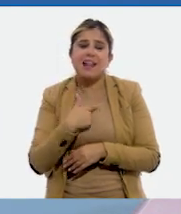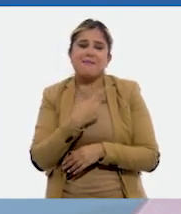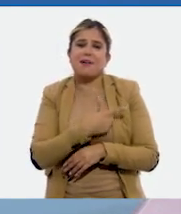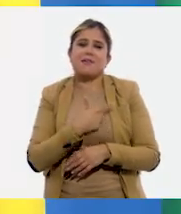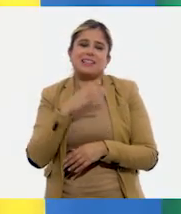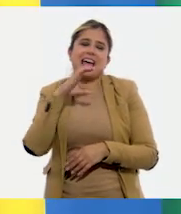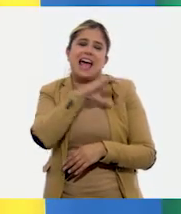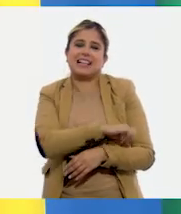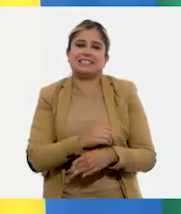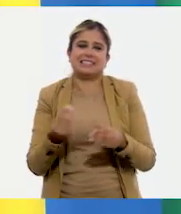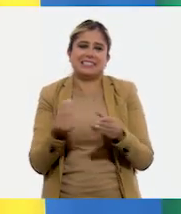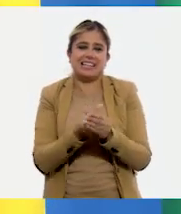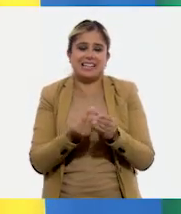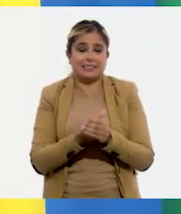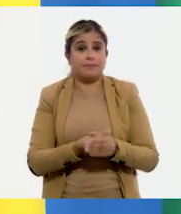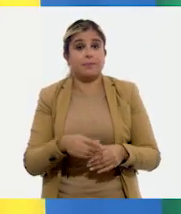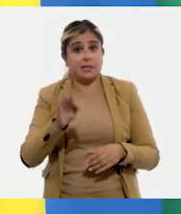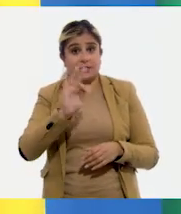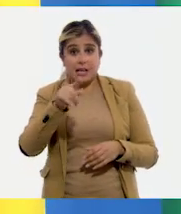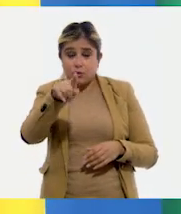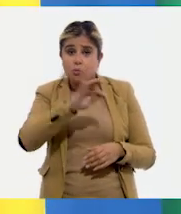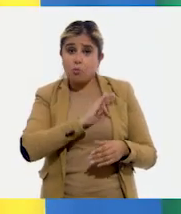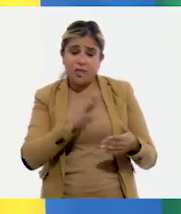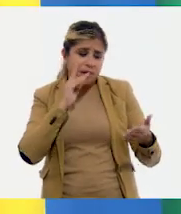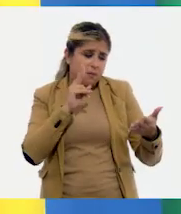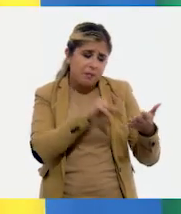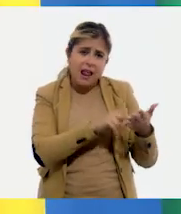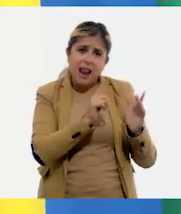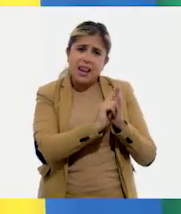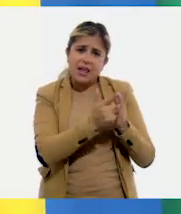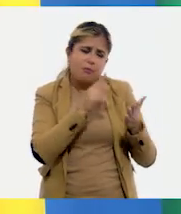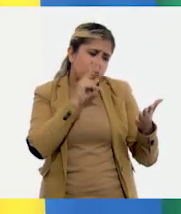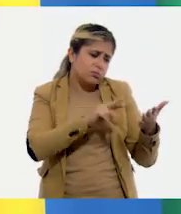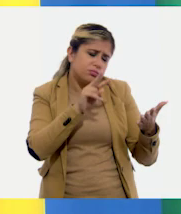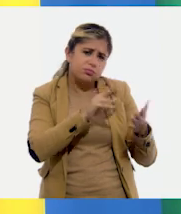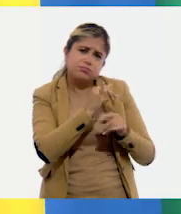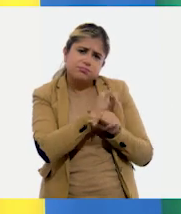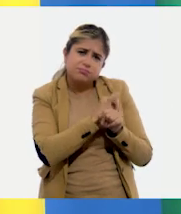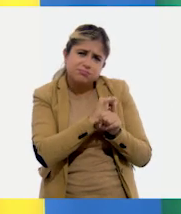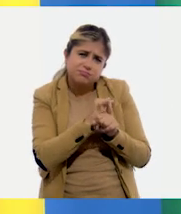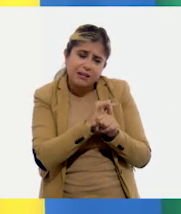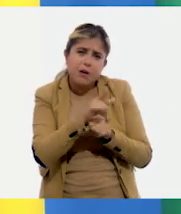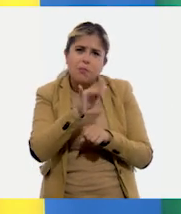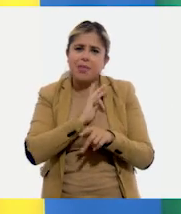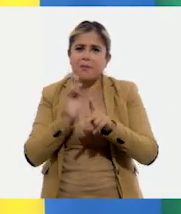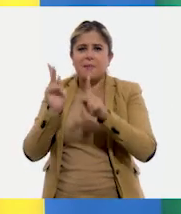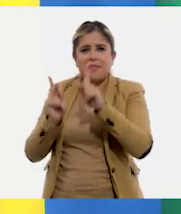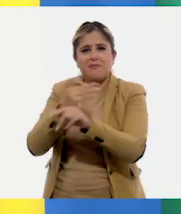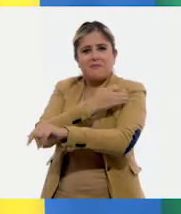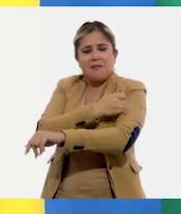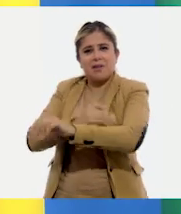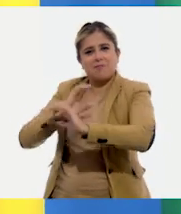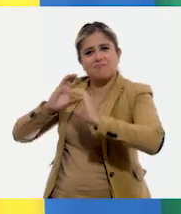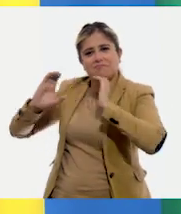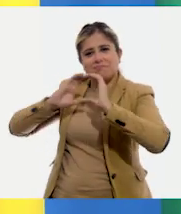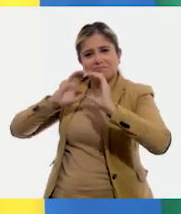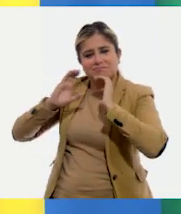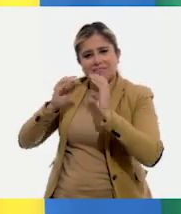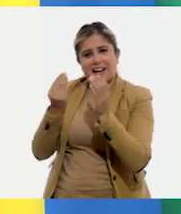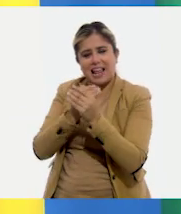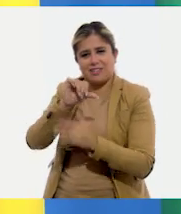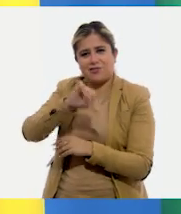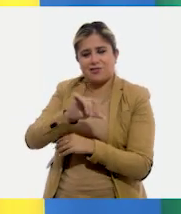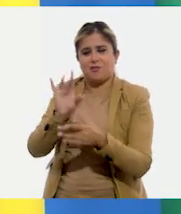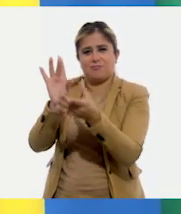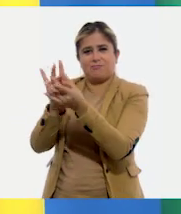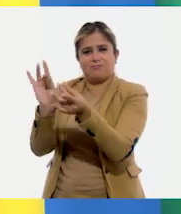clase! Si te es posible, consulta otros libros y comenta el tema de hoy con tu familia. Si tienes la